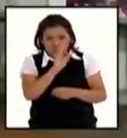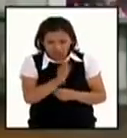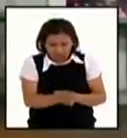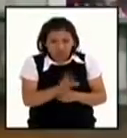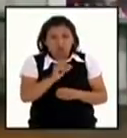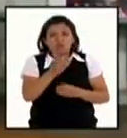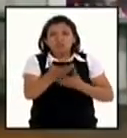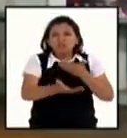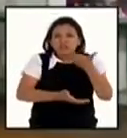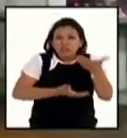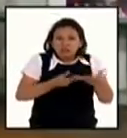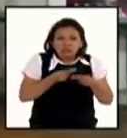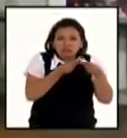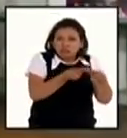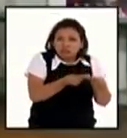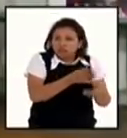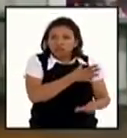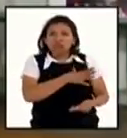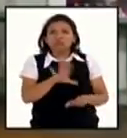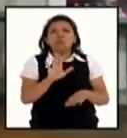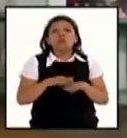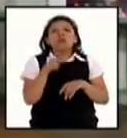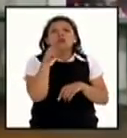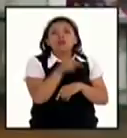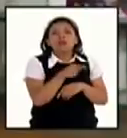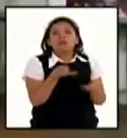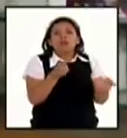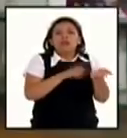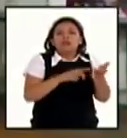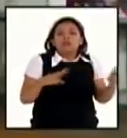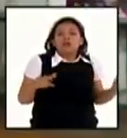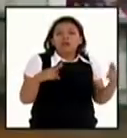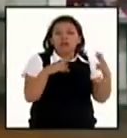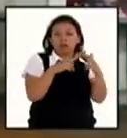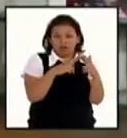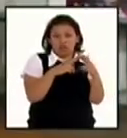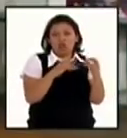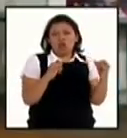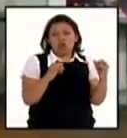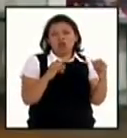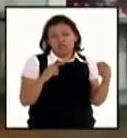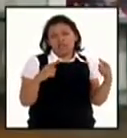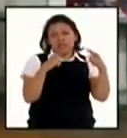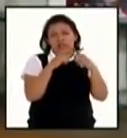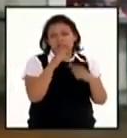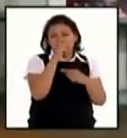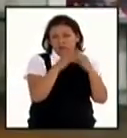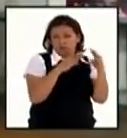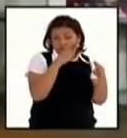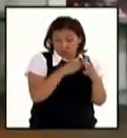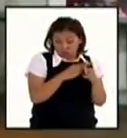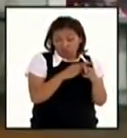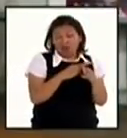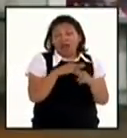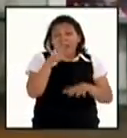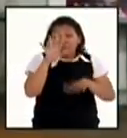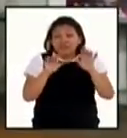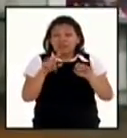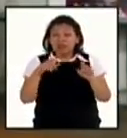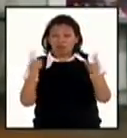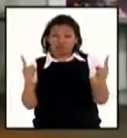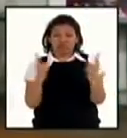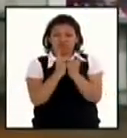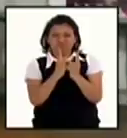servicios por el simple hecho de pertenecer a la Iglesia de la Luz del Mundo, hasta en algunos casos ya